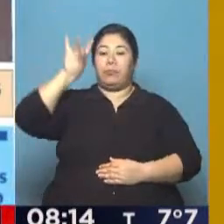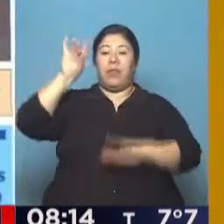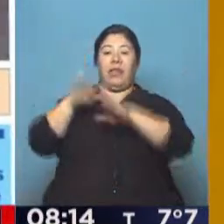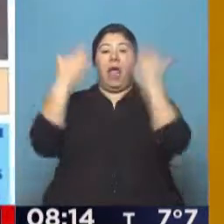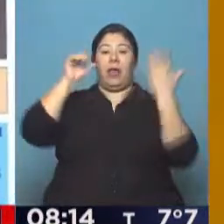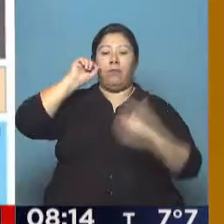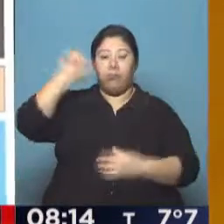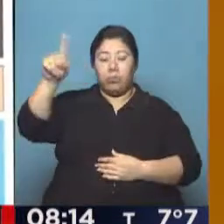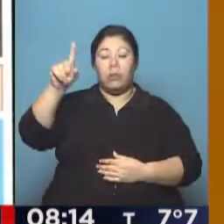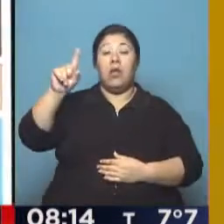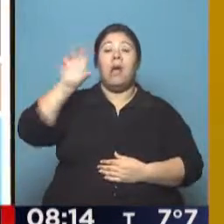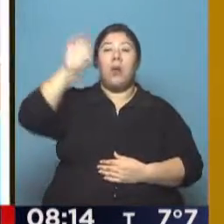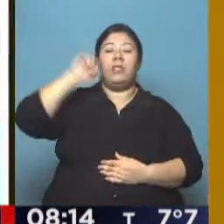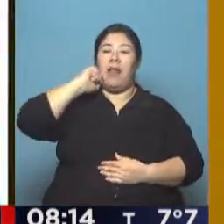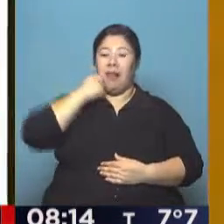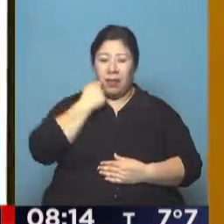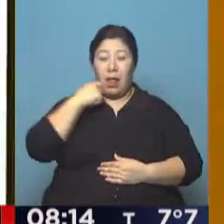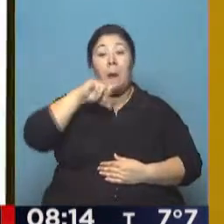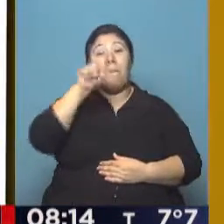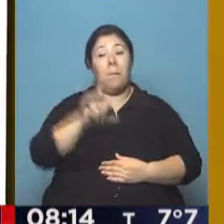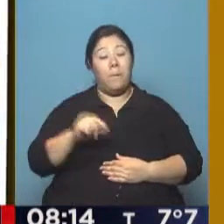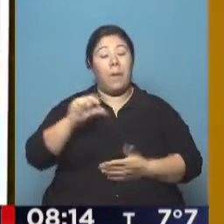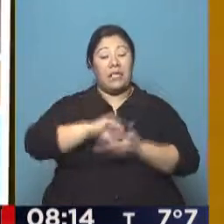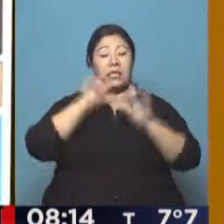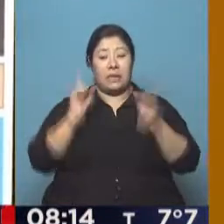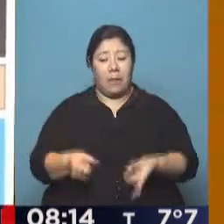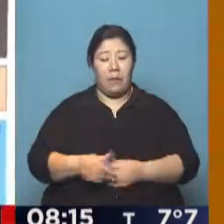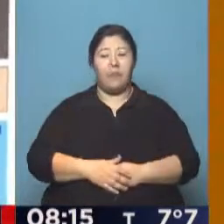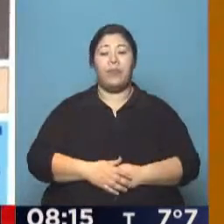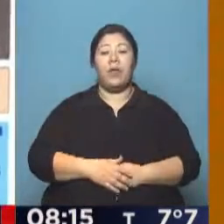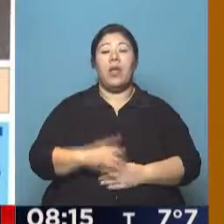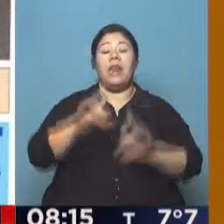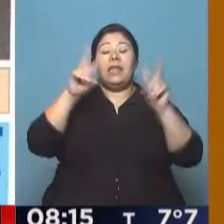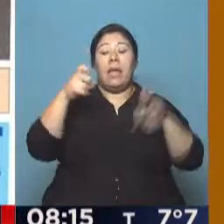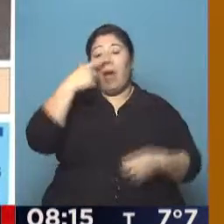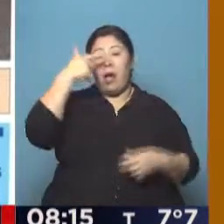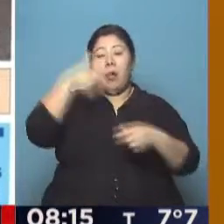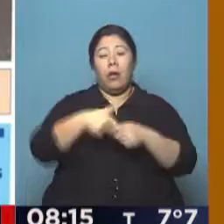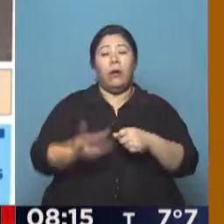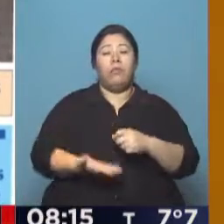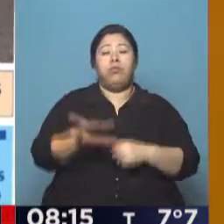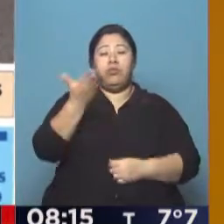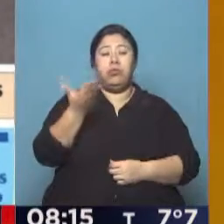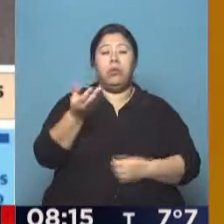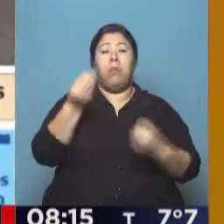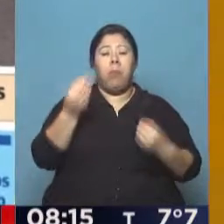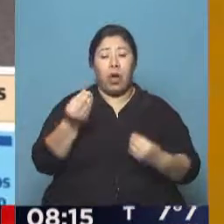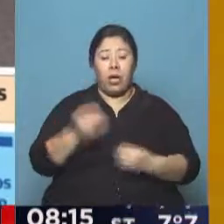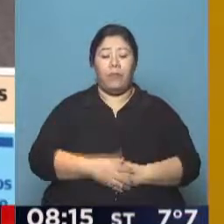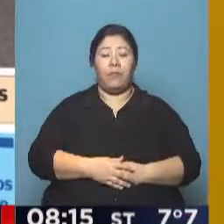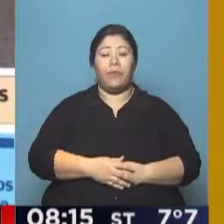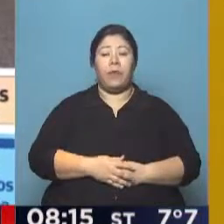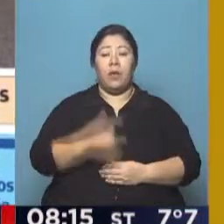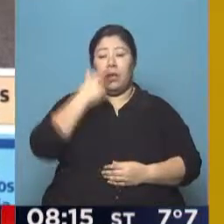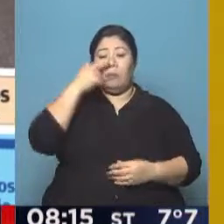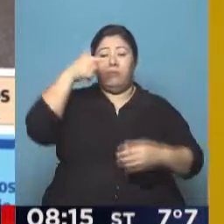también, por supuesto. Corrientes, ¿qué dice? Lo que ocurre con la suba del combustible. ¿Por qué? Porque a partir de esto se ha duplicado